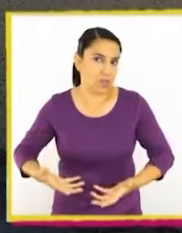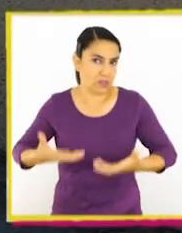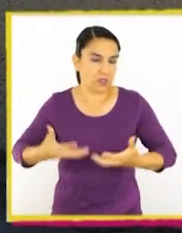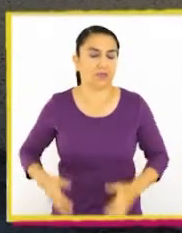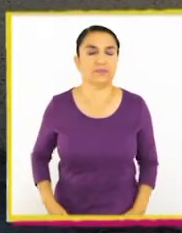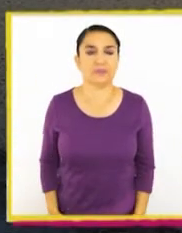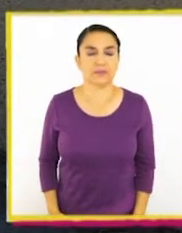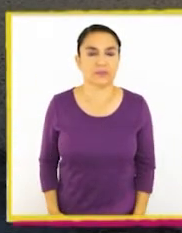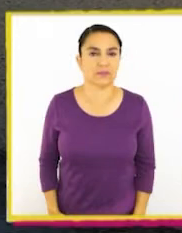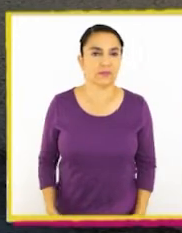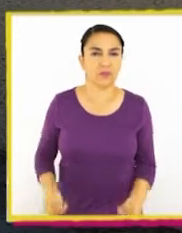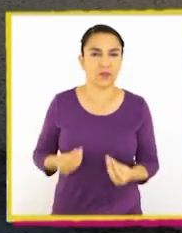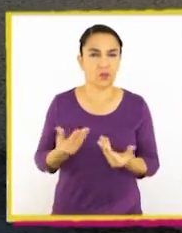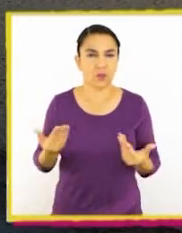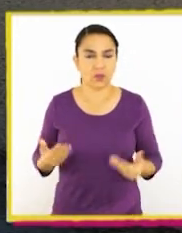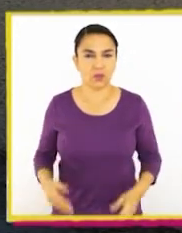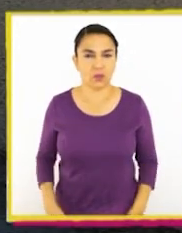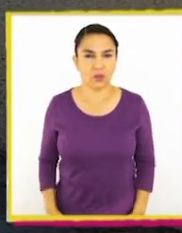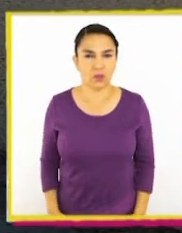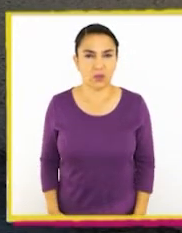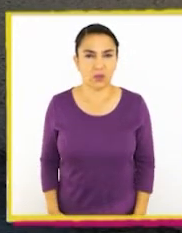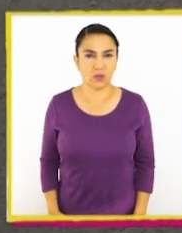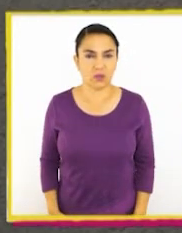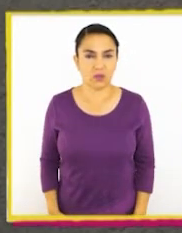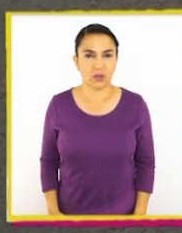peso. ¿Cómo?